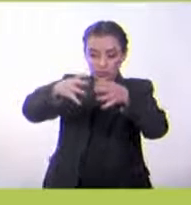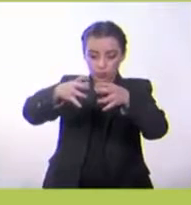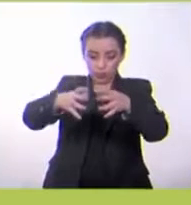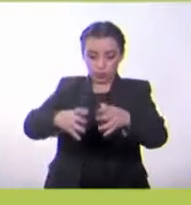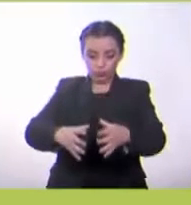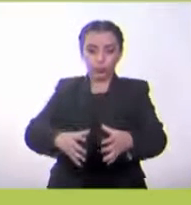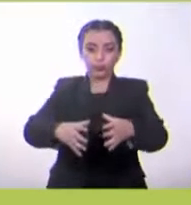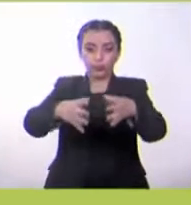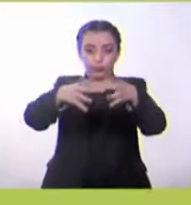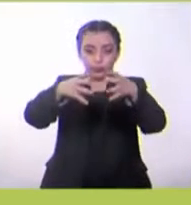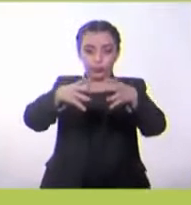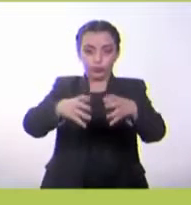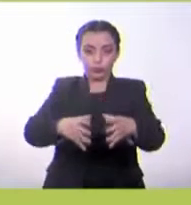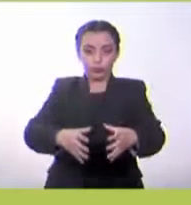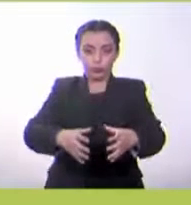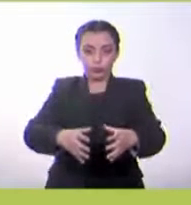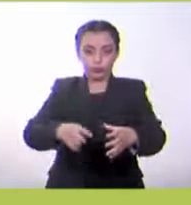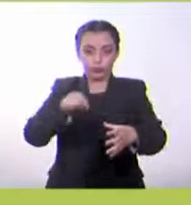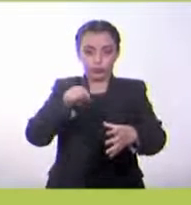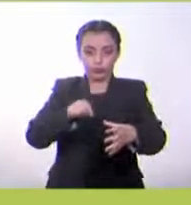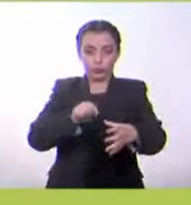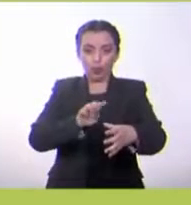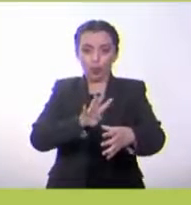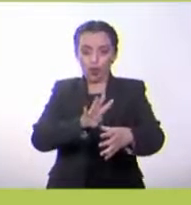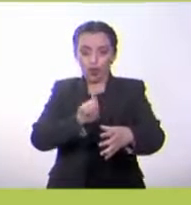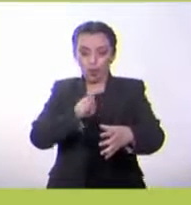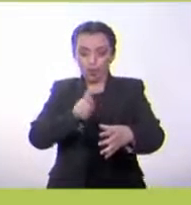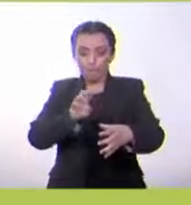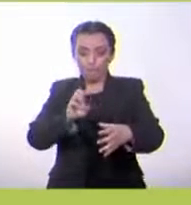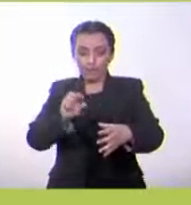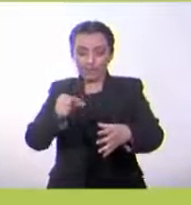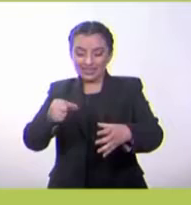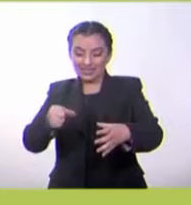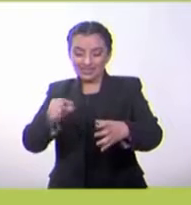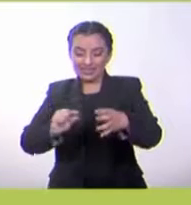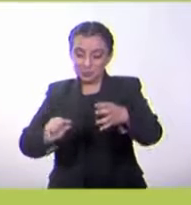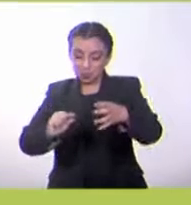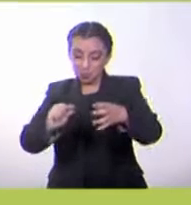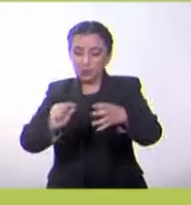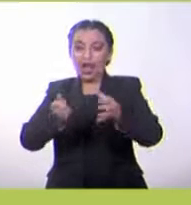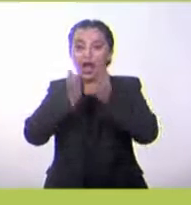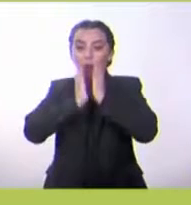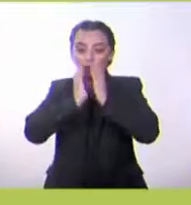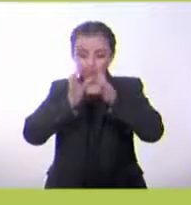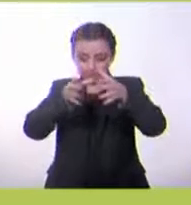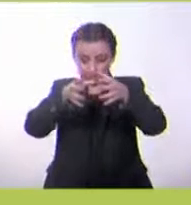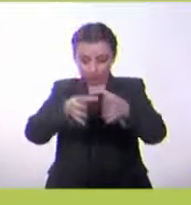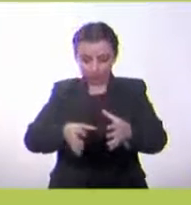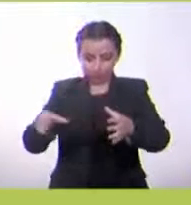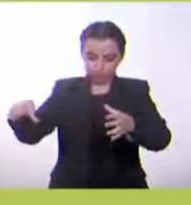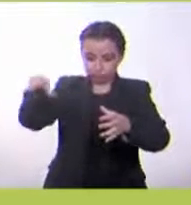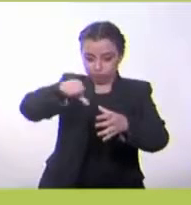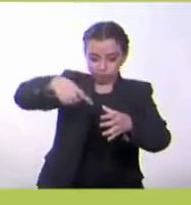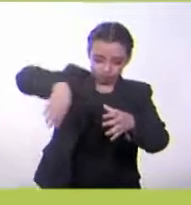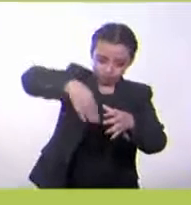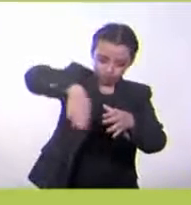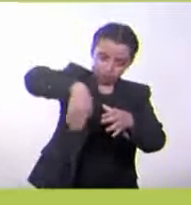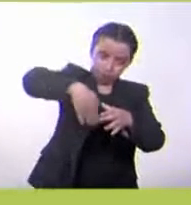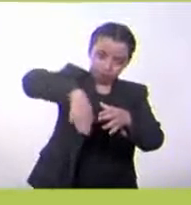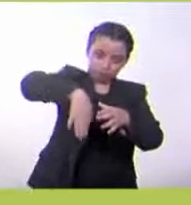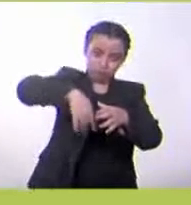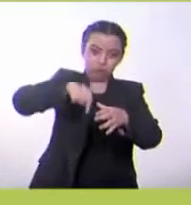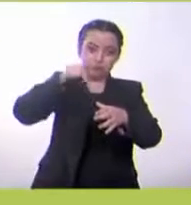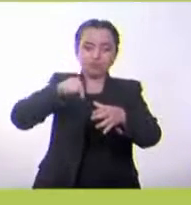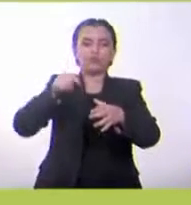recipiente con 4000 gramos de agua. En esta solución, calcular la fracción molar